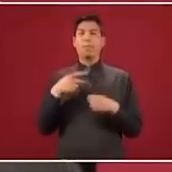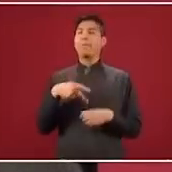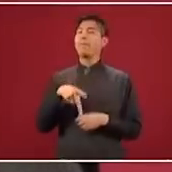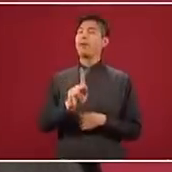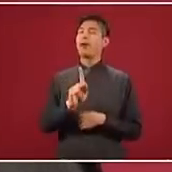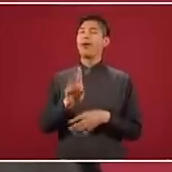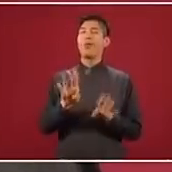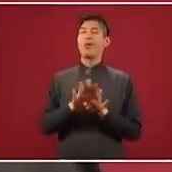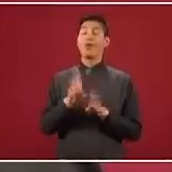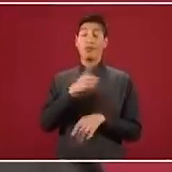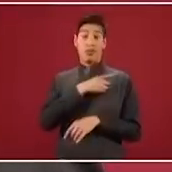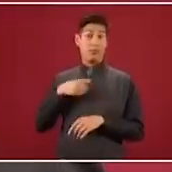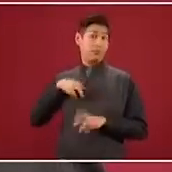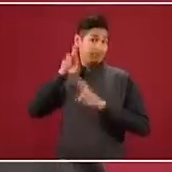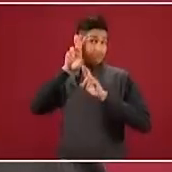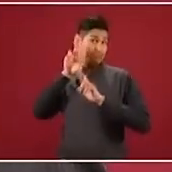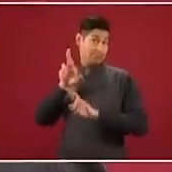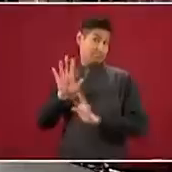se les debe de respetar.